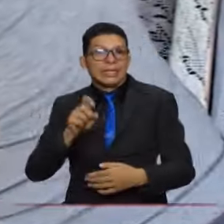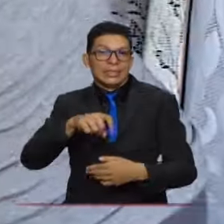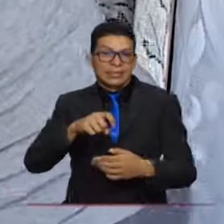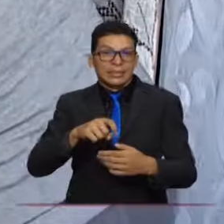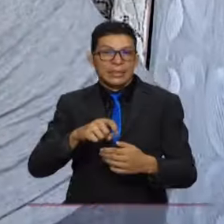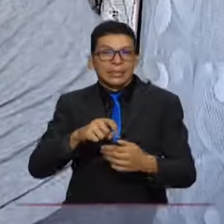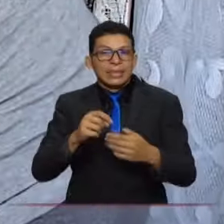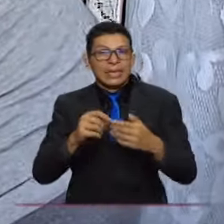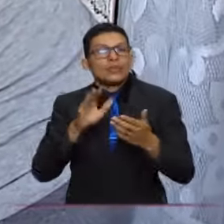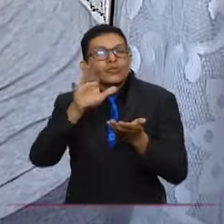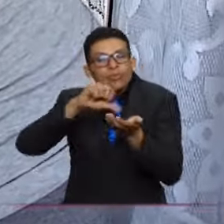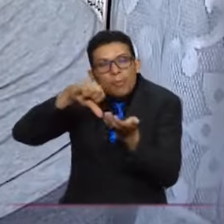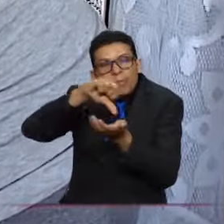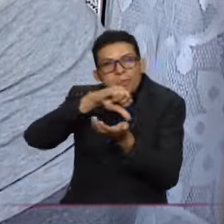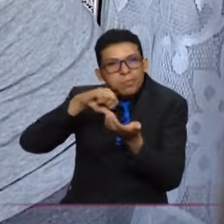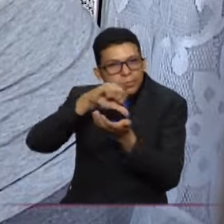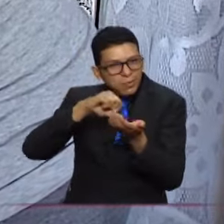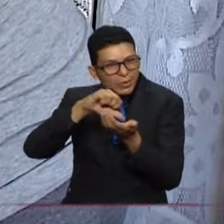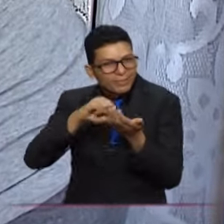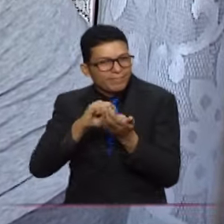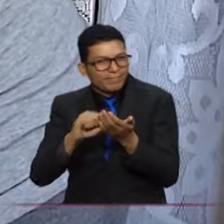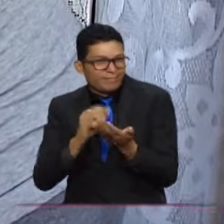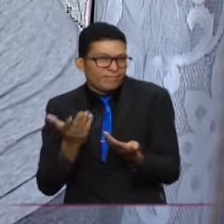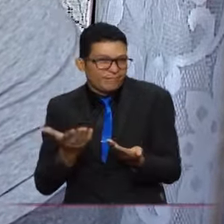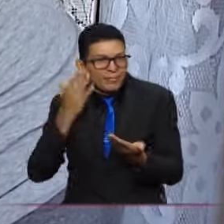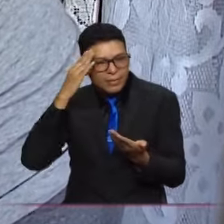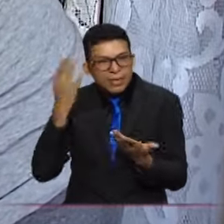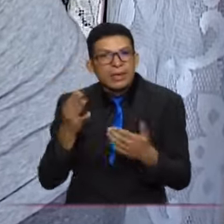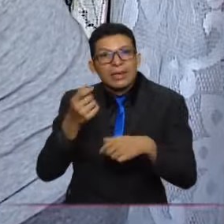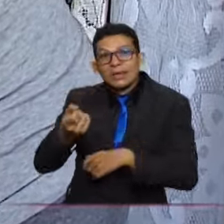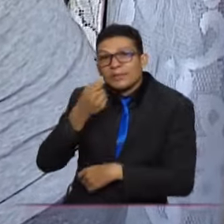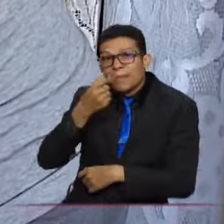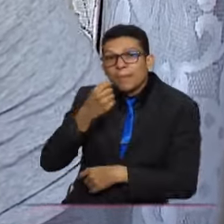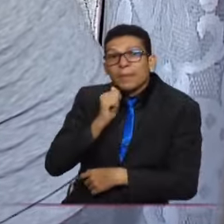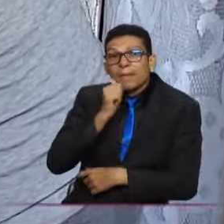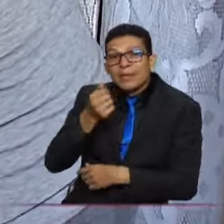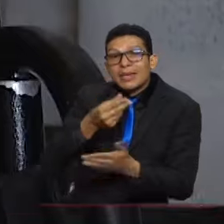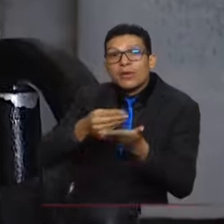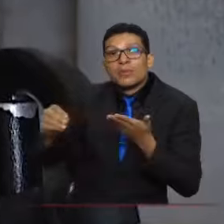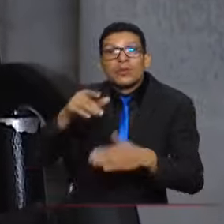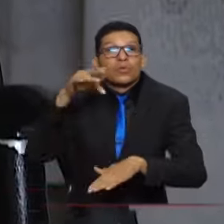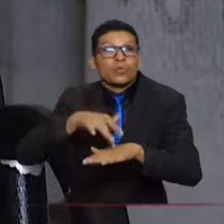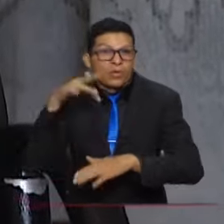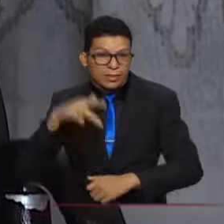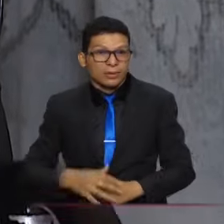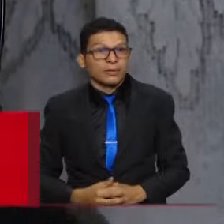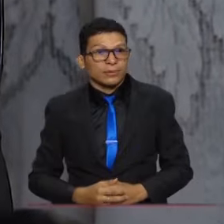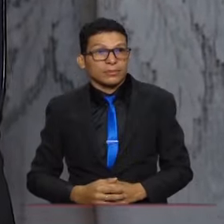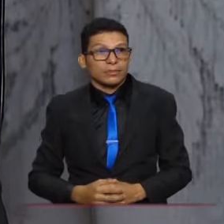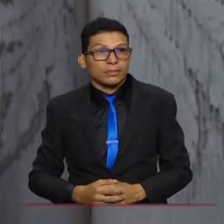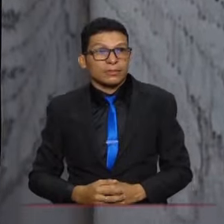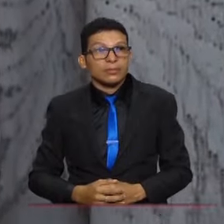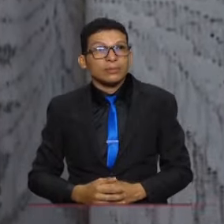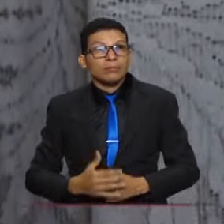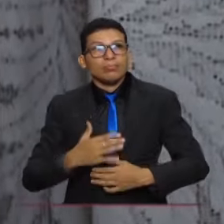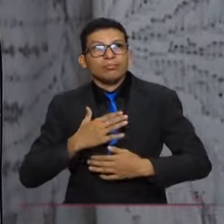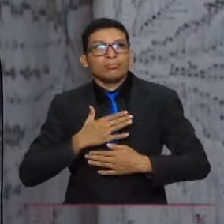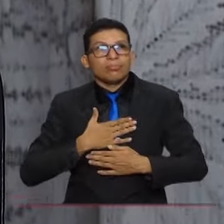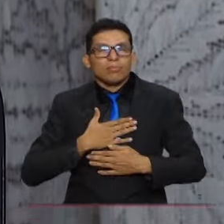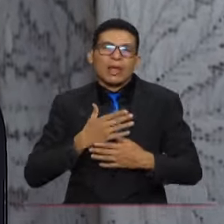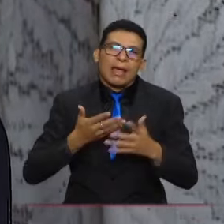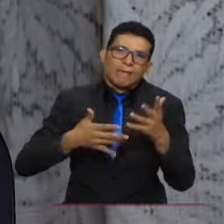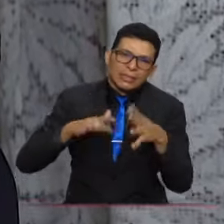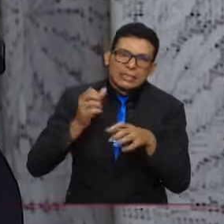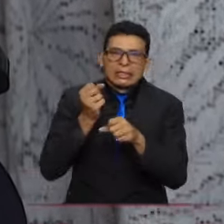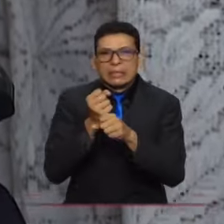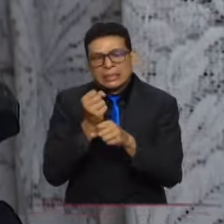cremas, necesita la droga. Imagínese, yo tengo que comprarle mañana la droga. Y pues yo hago turnitos, pero